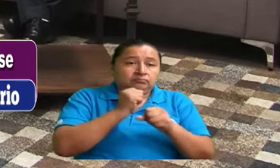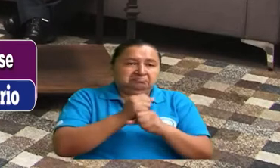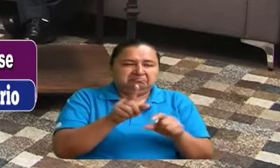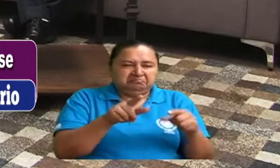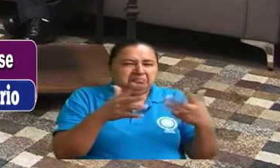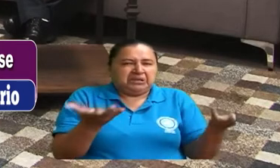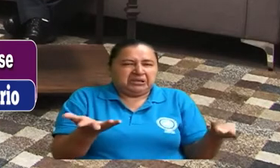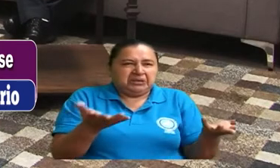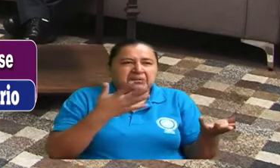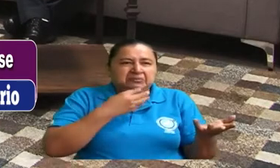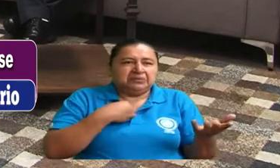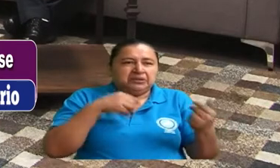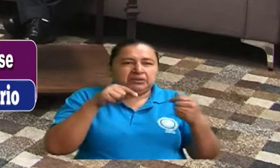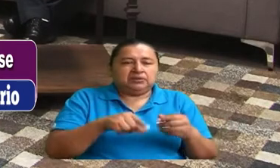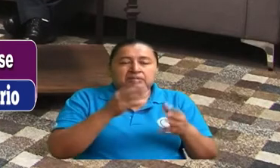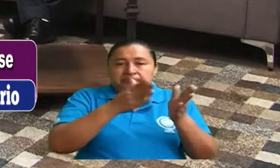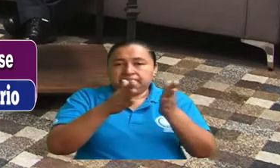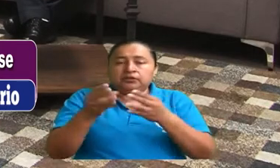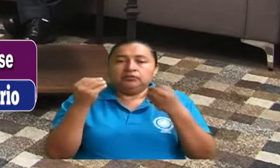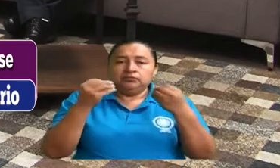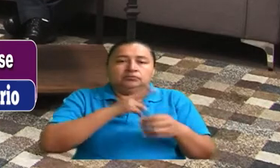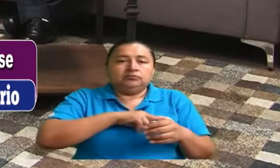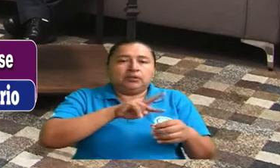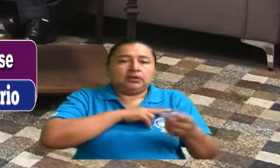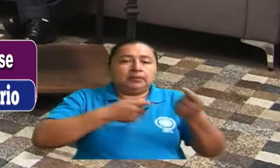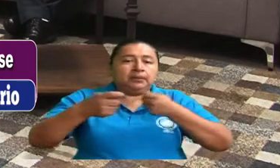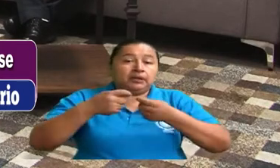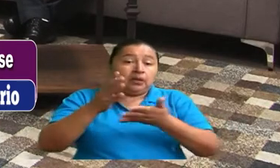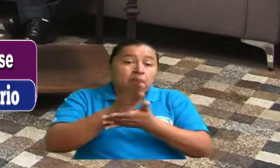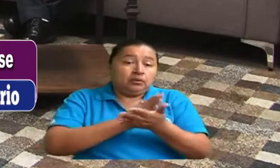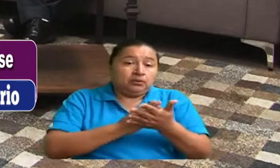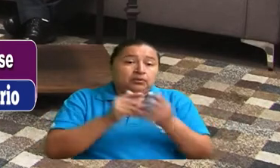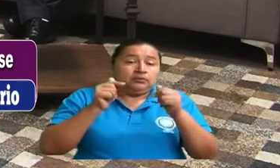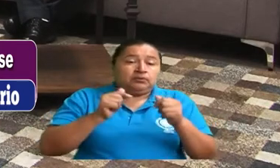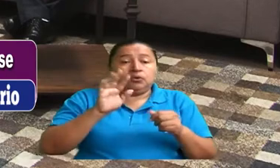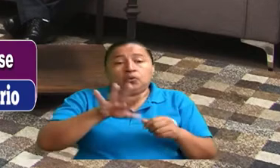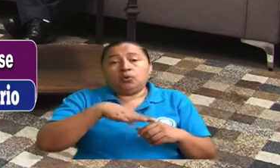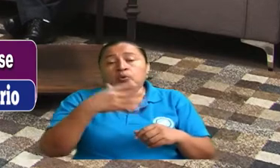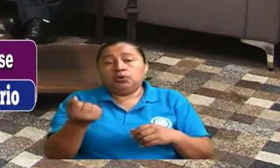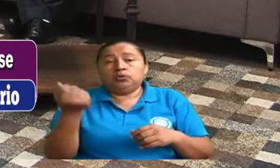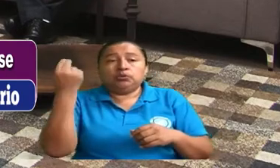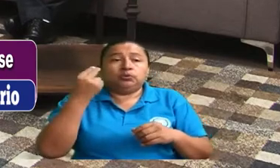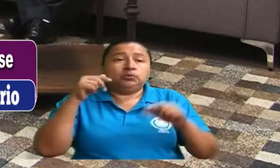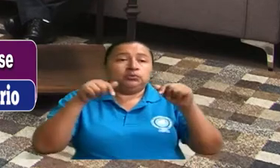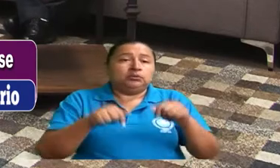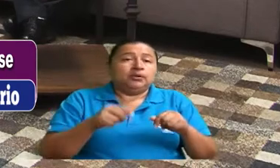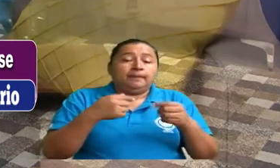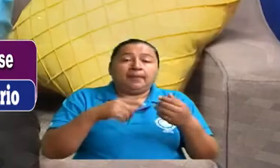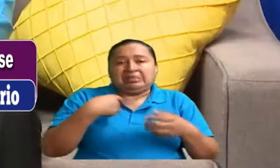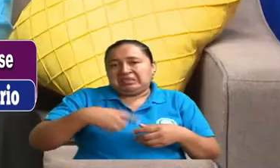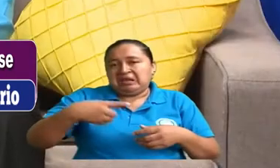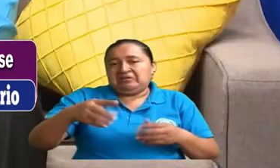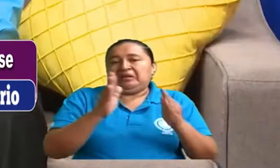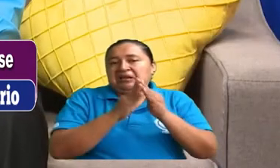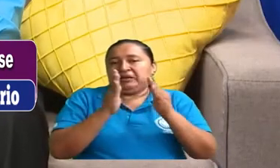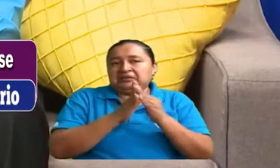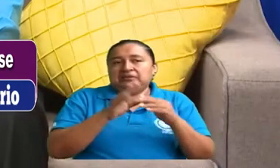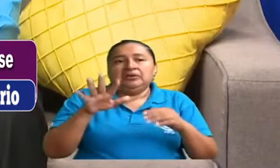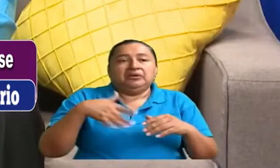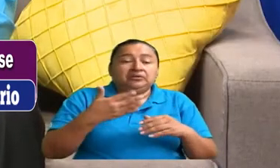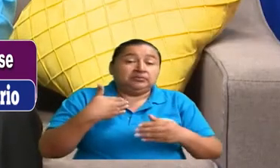me expresaba que tienen bastante valor de mercado, algunos de ellos, claro. Otros son de consumo más cotidiano en los hogares, otros